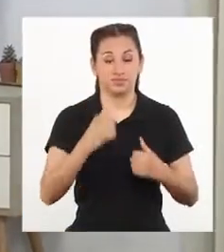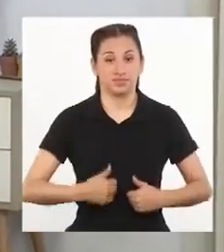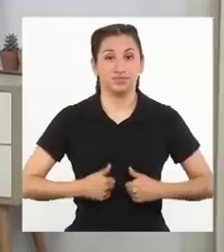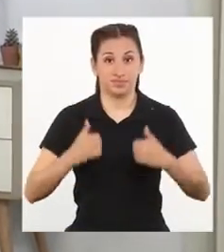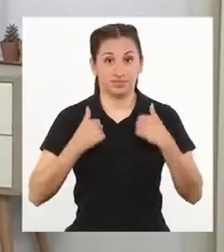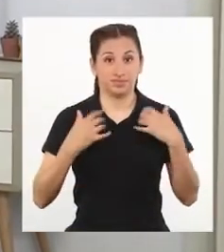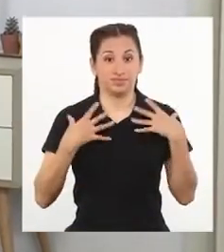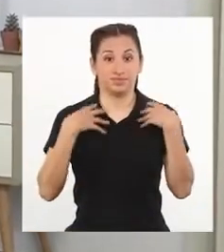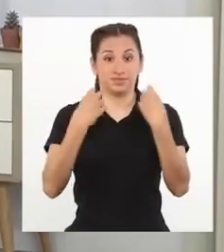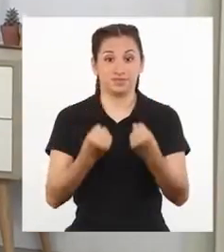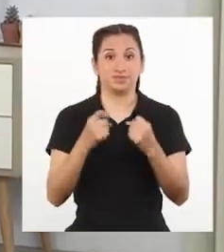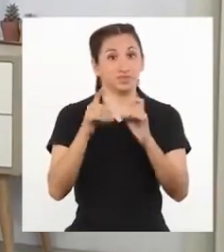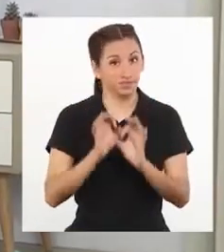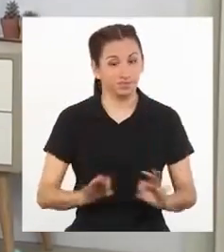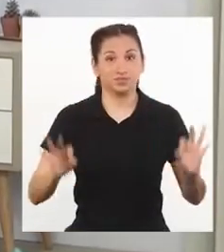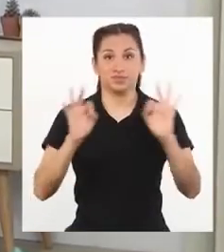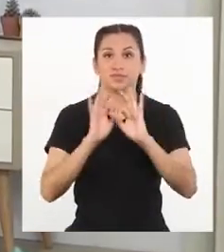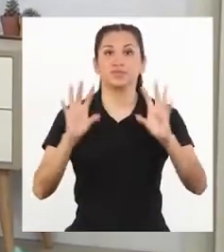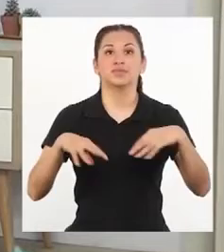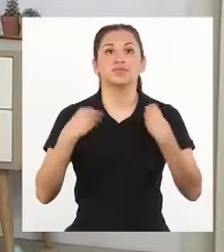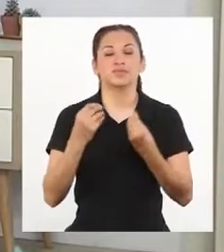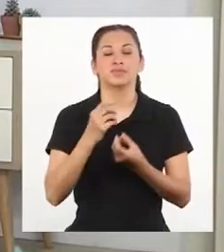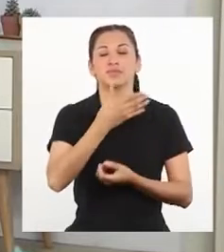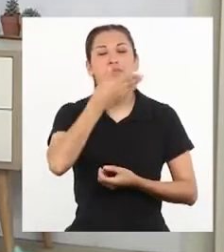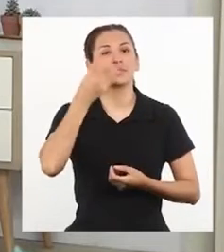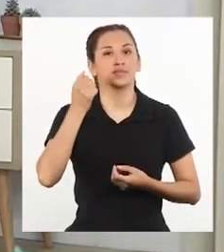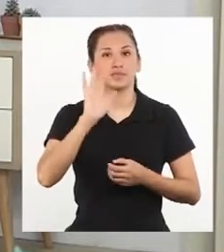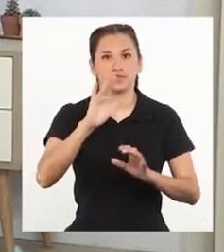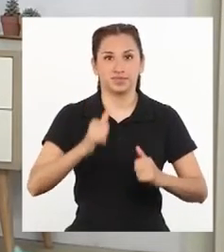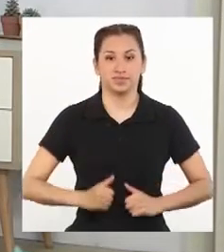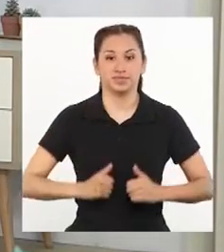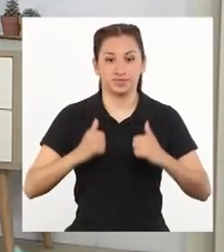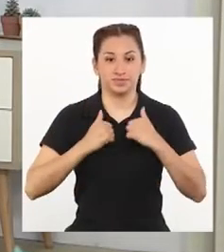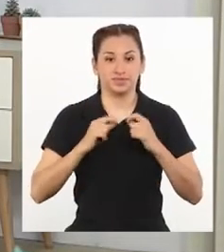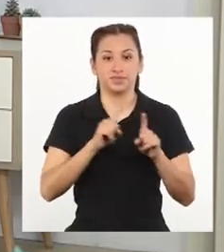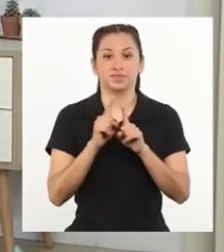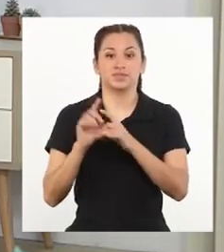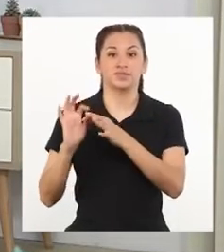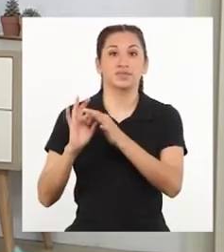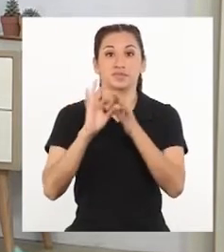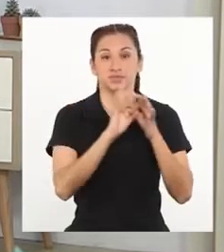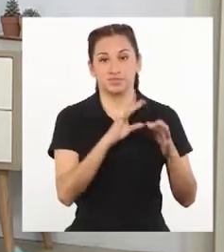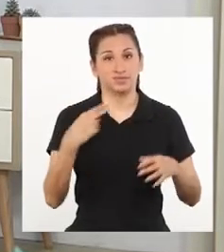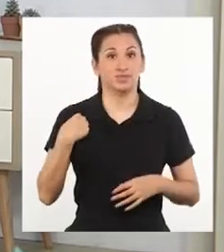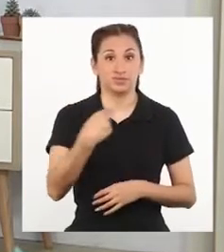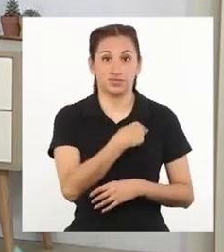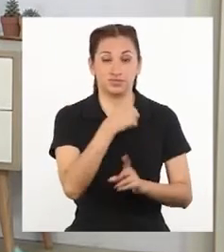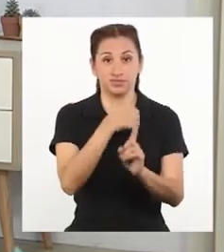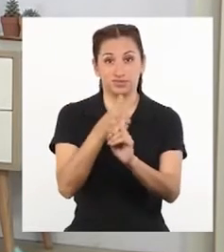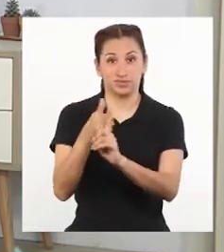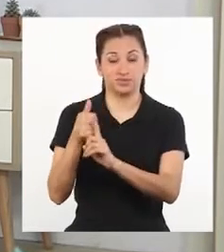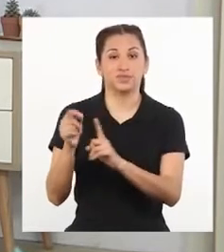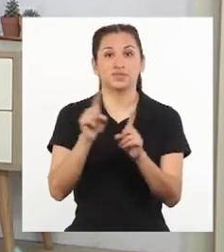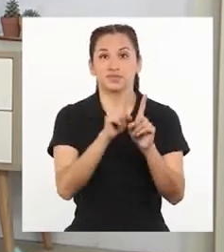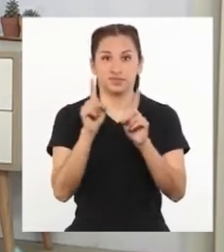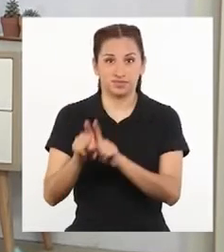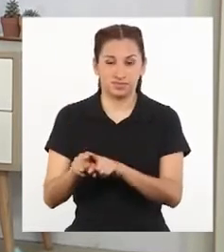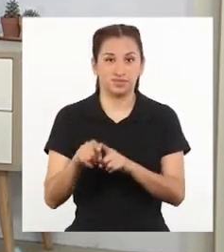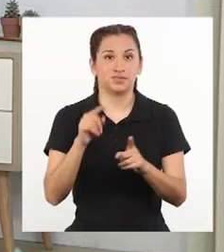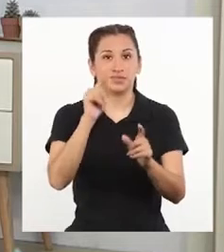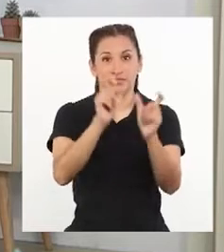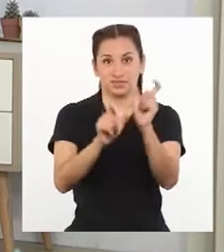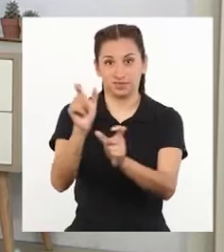Tener un estilo de vida saludable es importante porque mejora nuestra calidad de vida y la relación con nosotras y nosotros mismos y